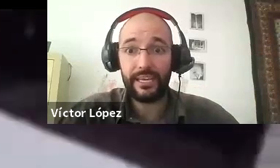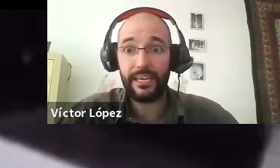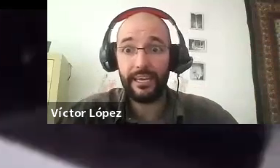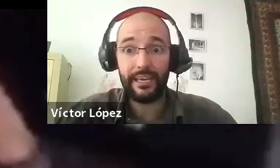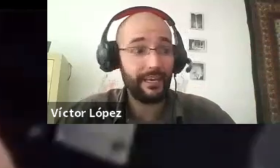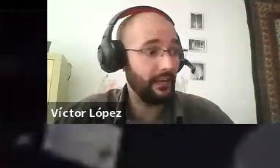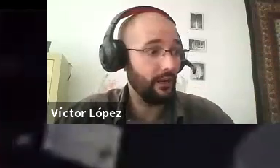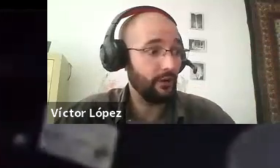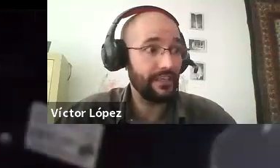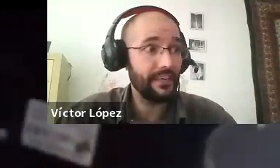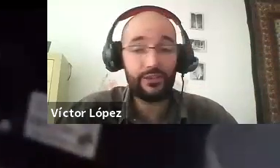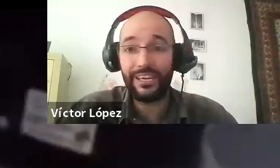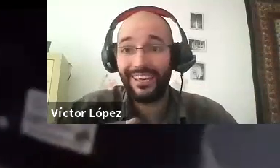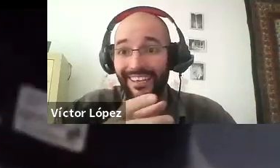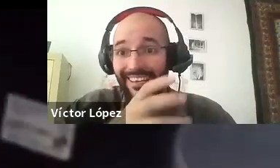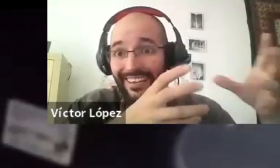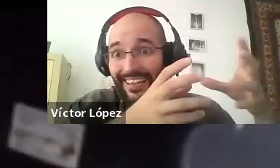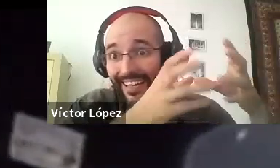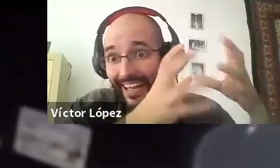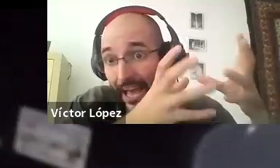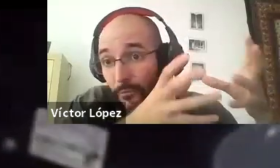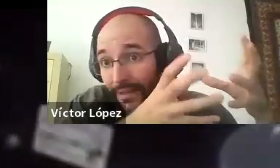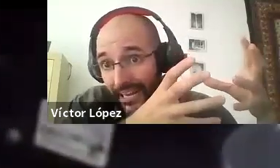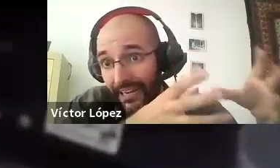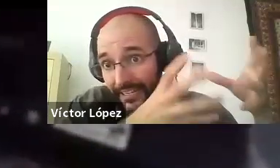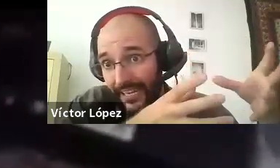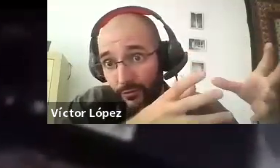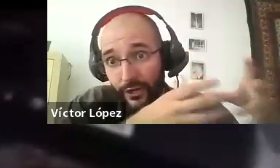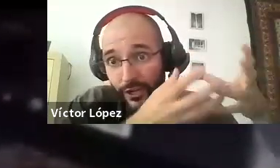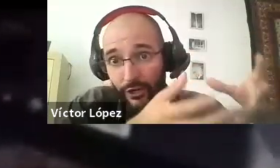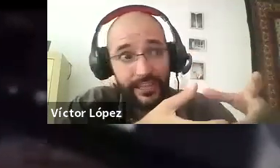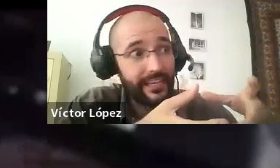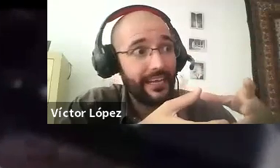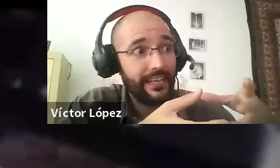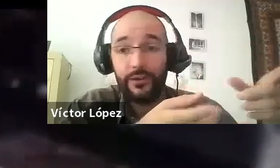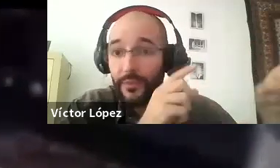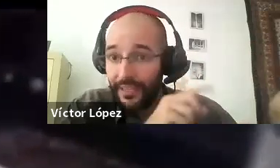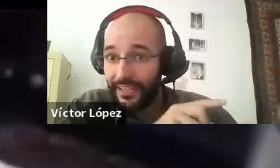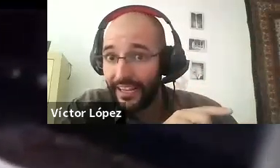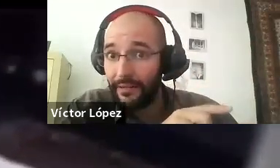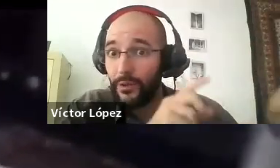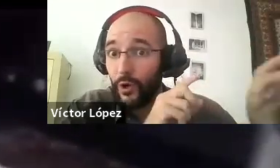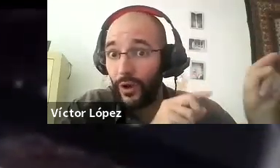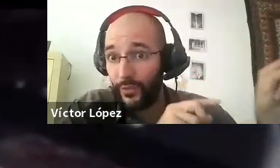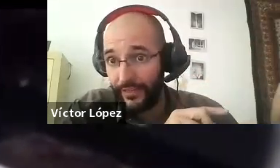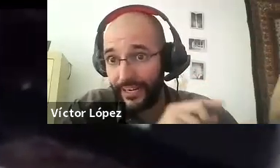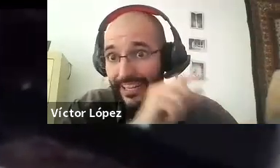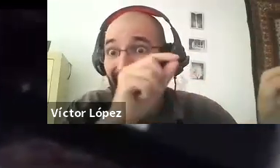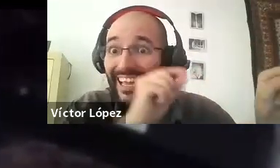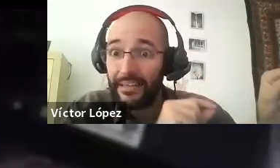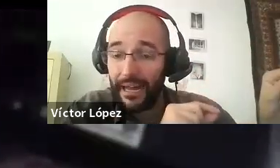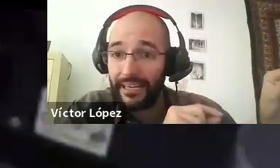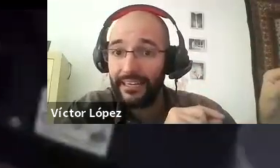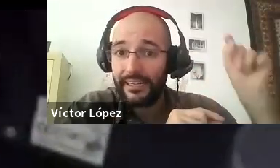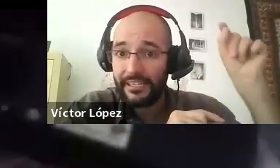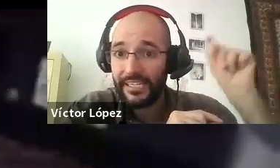Pues lo que está diciendo es que hay un metal, que es aluminio, que no está detectando. Y en cambio, cuando acerca